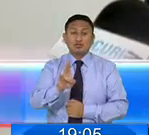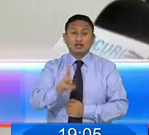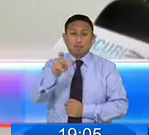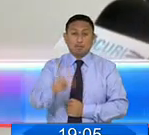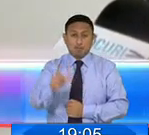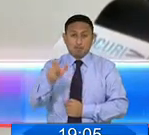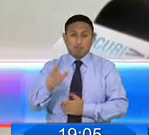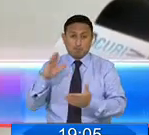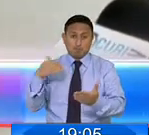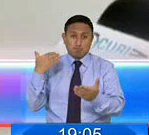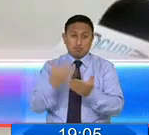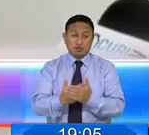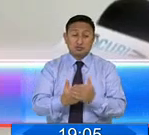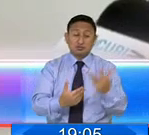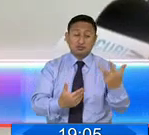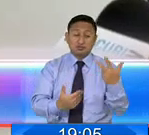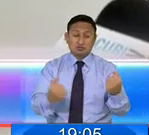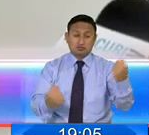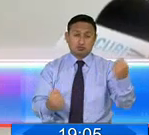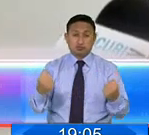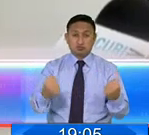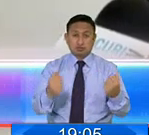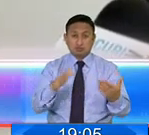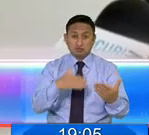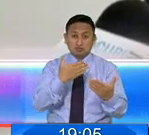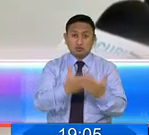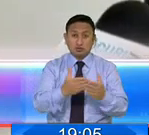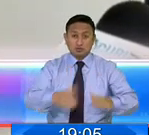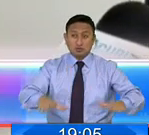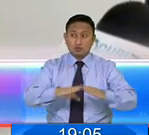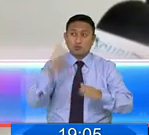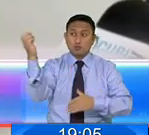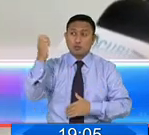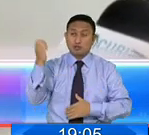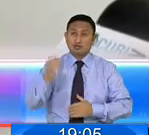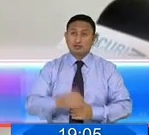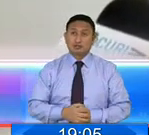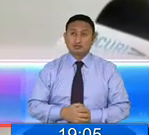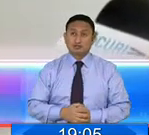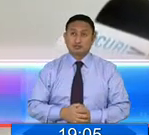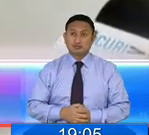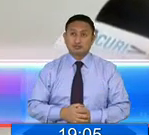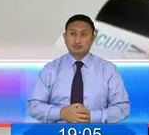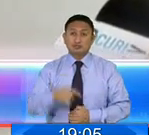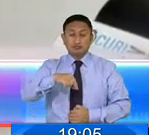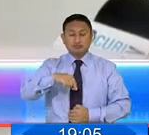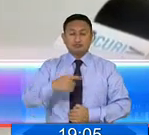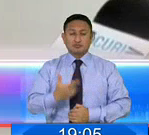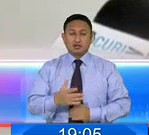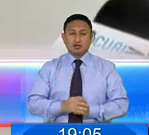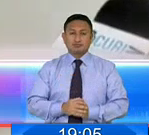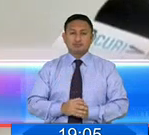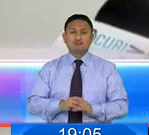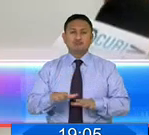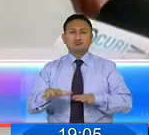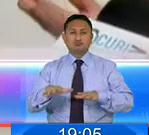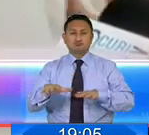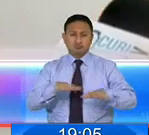efectivos, con 3 unidades, asistieron a estas emergencias, en donde tuvieron que realizar trabajos